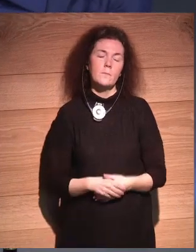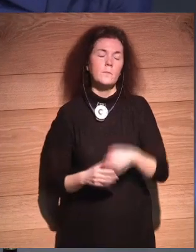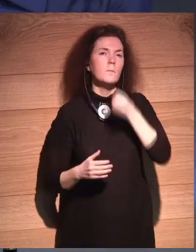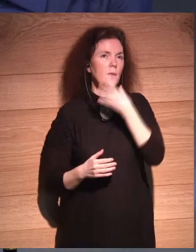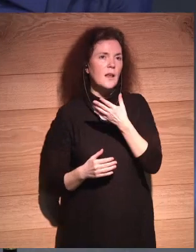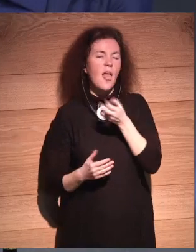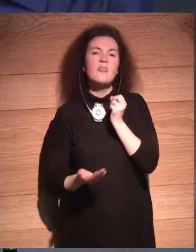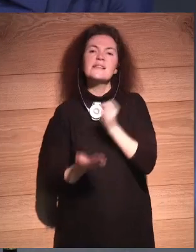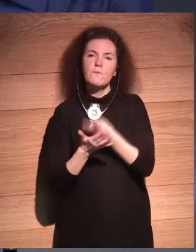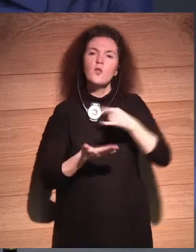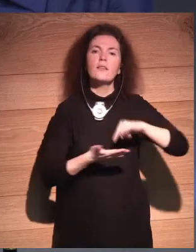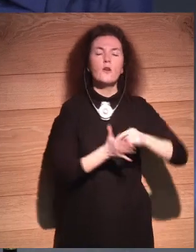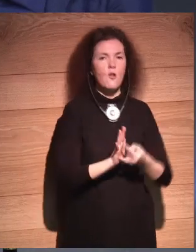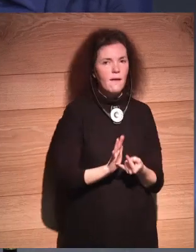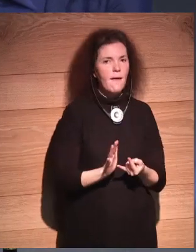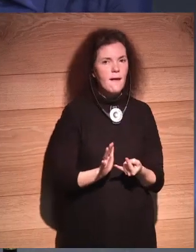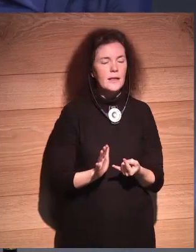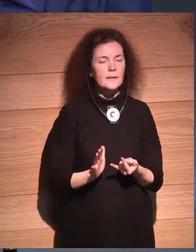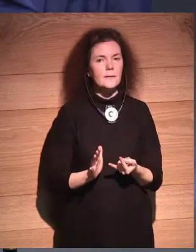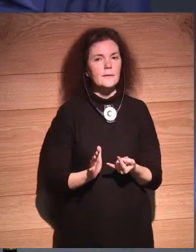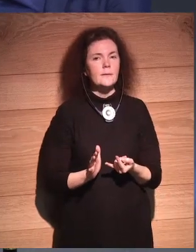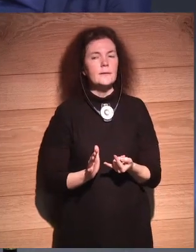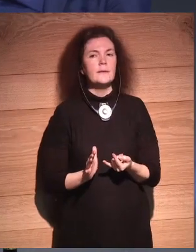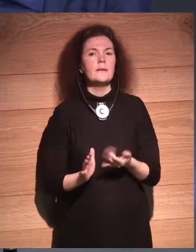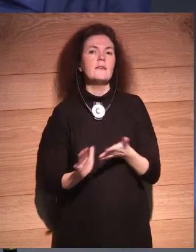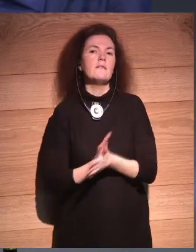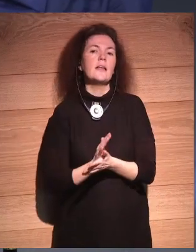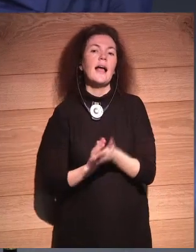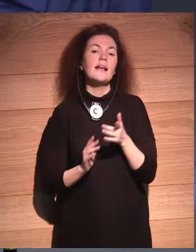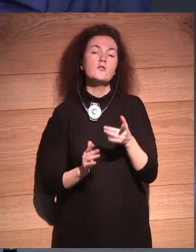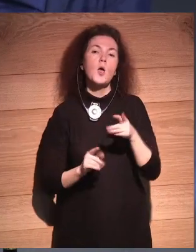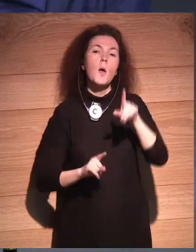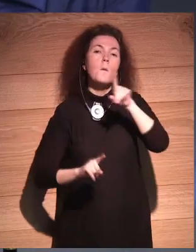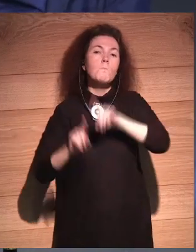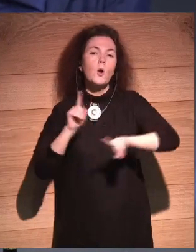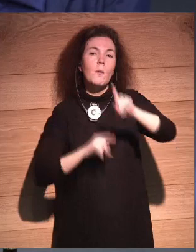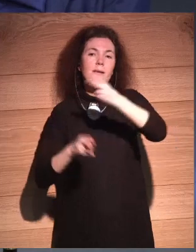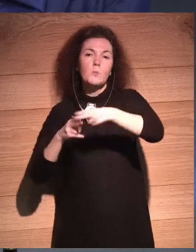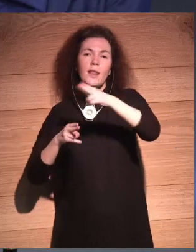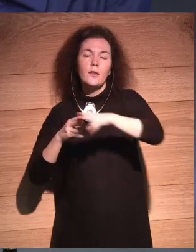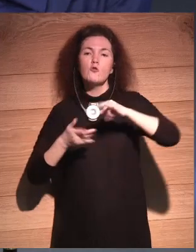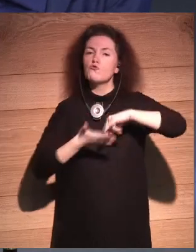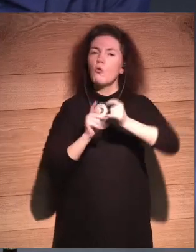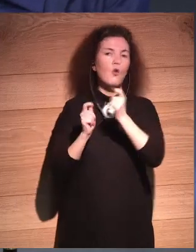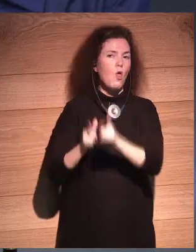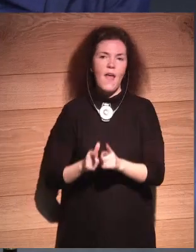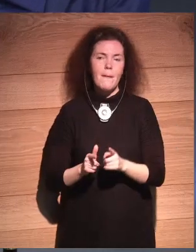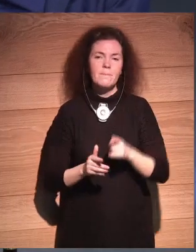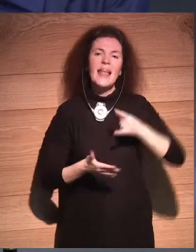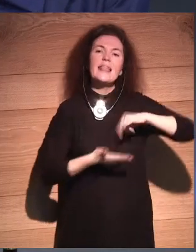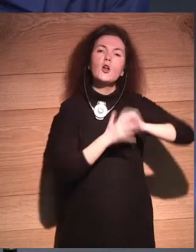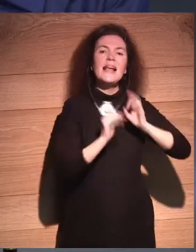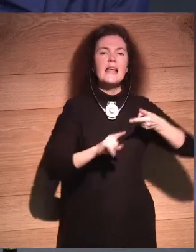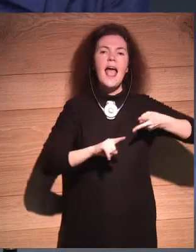Bueno, el desafío de la tecnología es que no soluciona los problemas políticos. Es una herramienta la